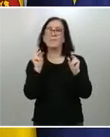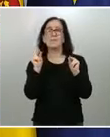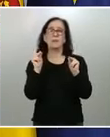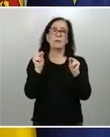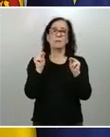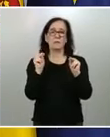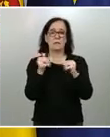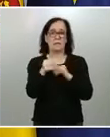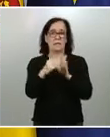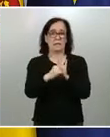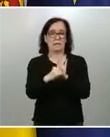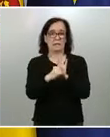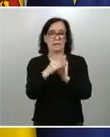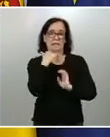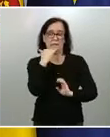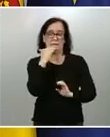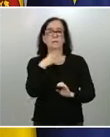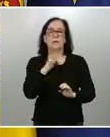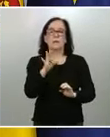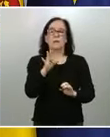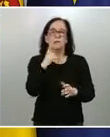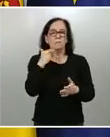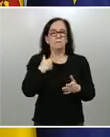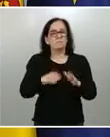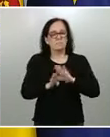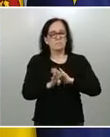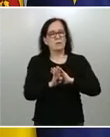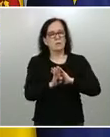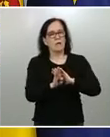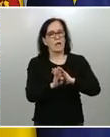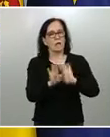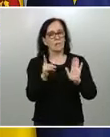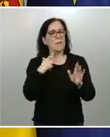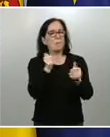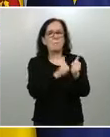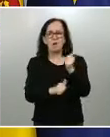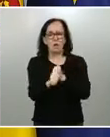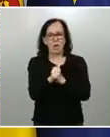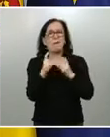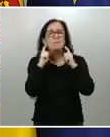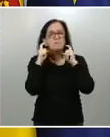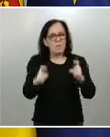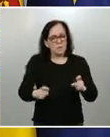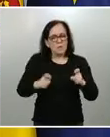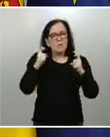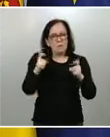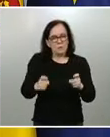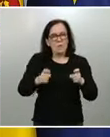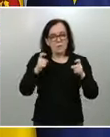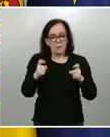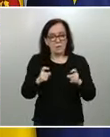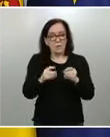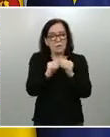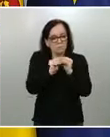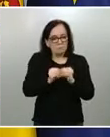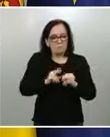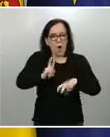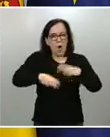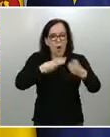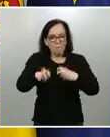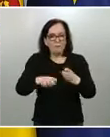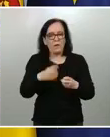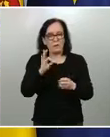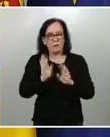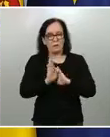pues se mantengan es la prioridad vamos a intentar que esas obras se mantengan y están incluidas las de